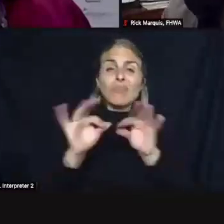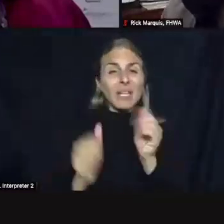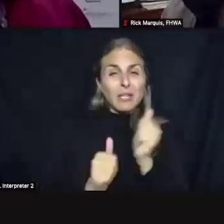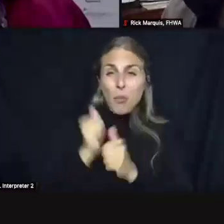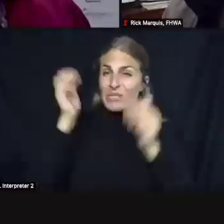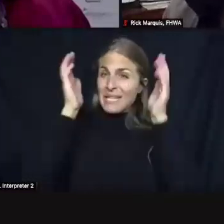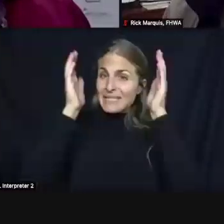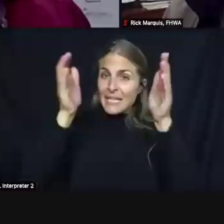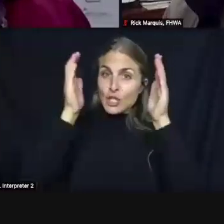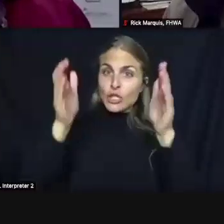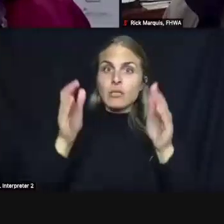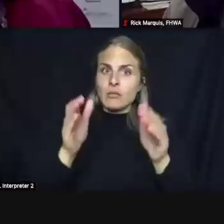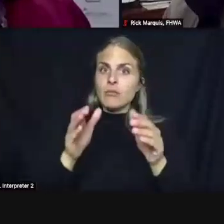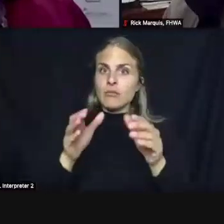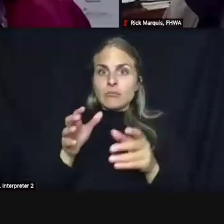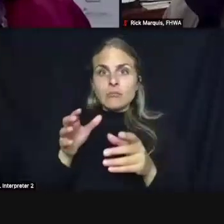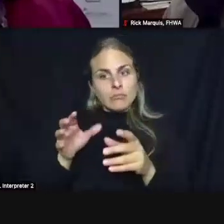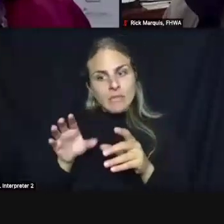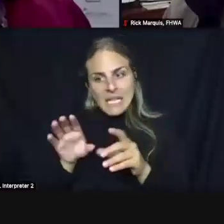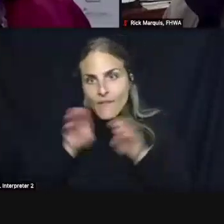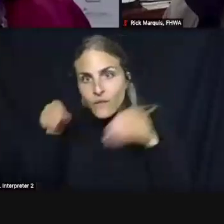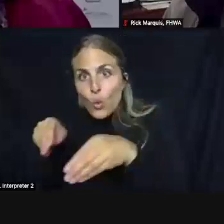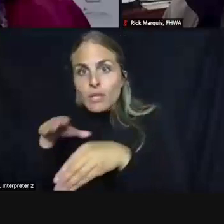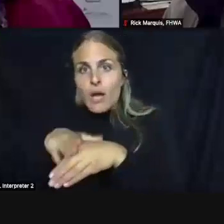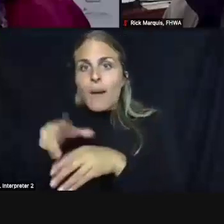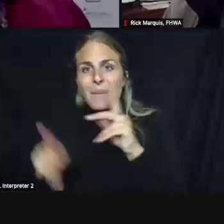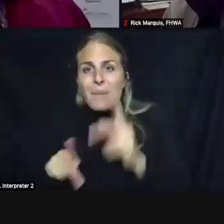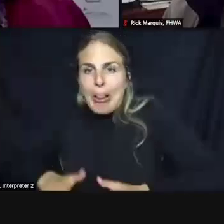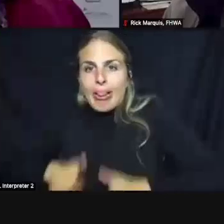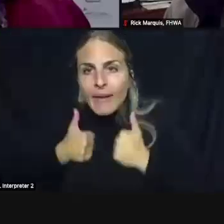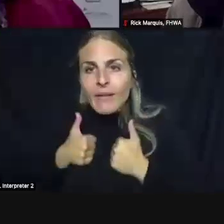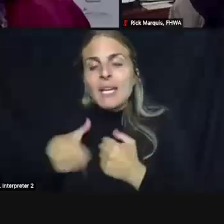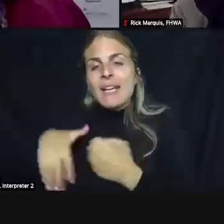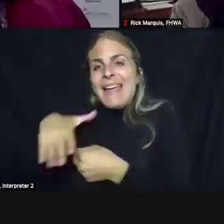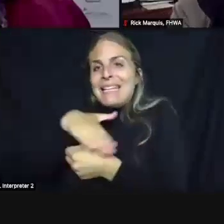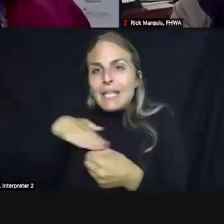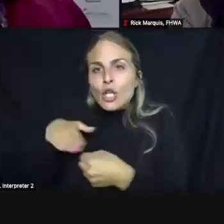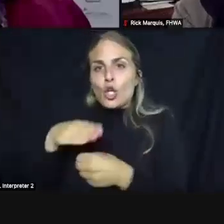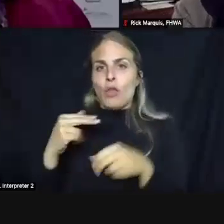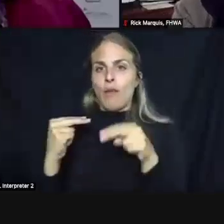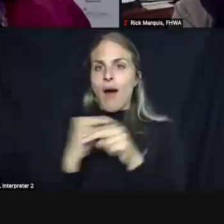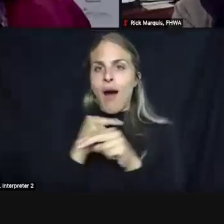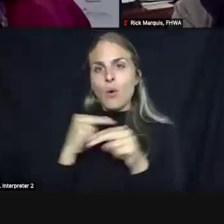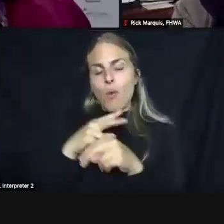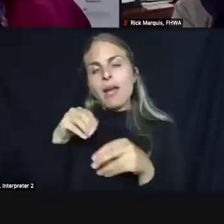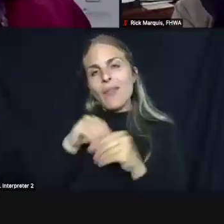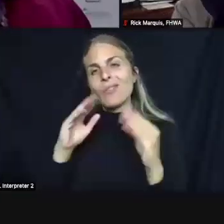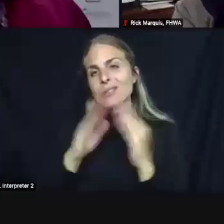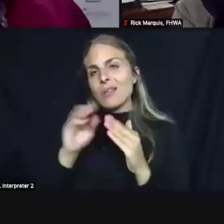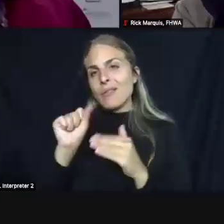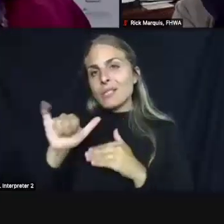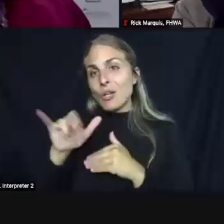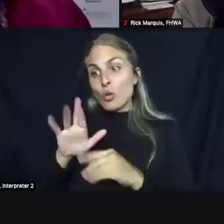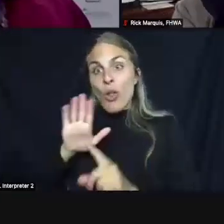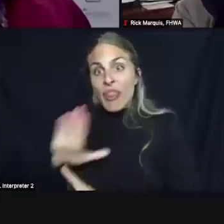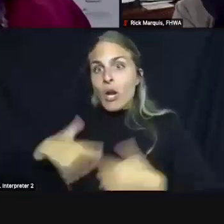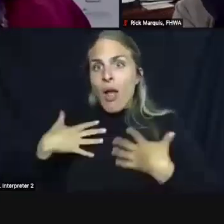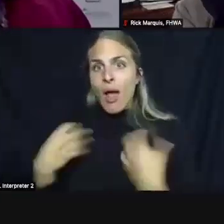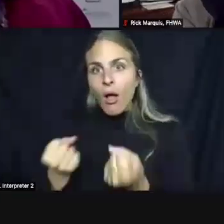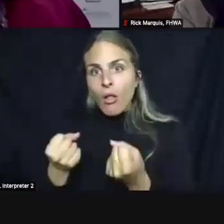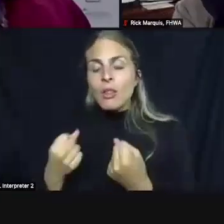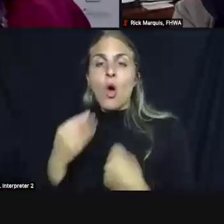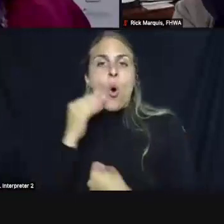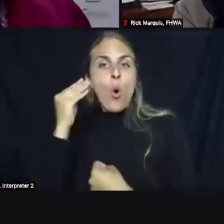oportunidad para poder hablar. Es importante que los que viven cerca a la ciudad